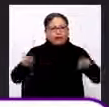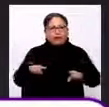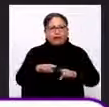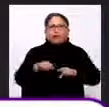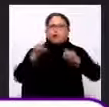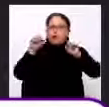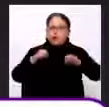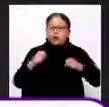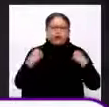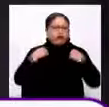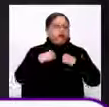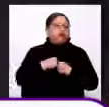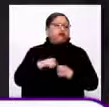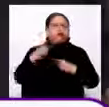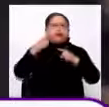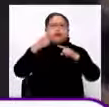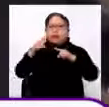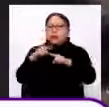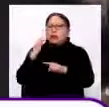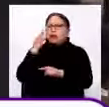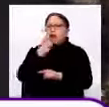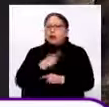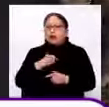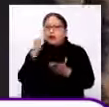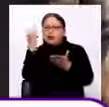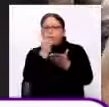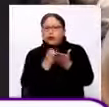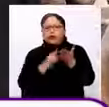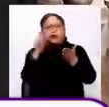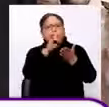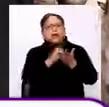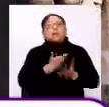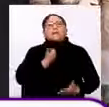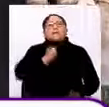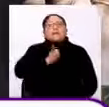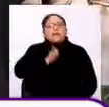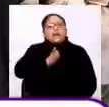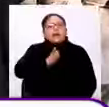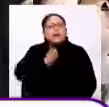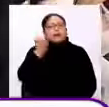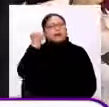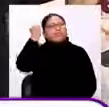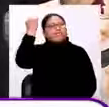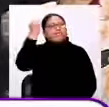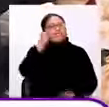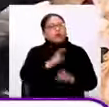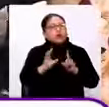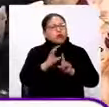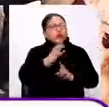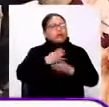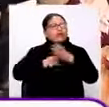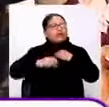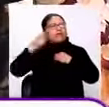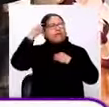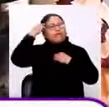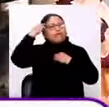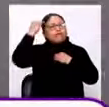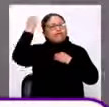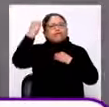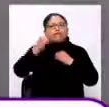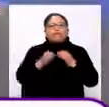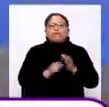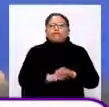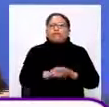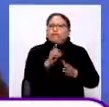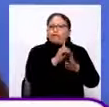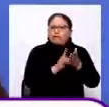ciudad. Hay otros también que yo los ilustro, los dibujo, ¿no? Inspirándome en nuestra cultura. Hago trabajo sublimado y, como pueden ver,